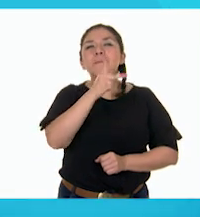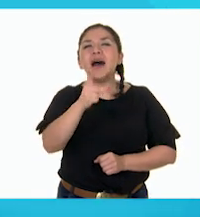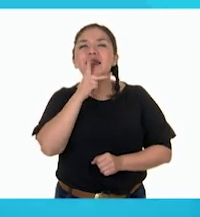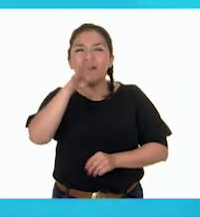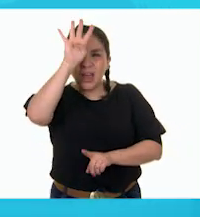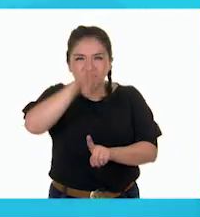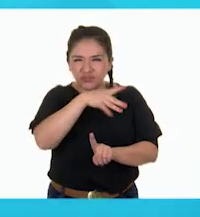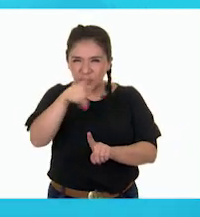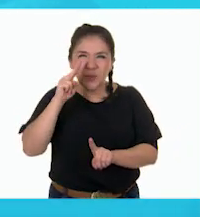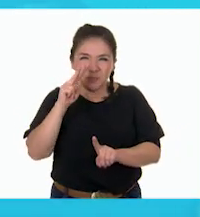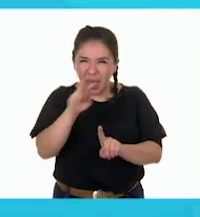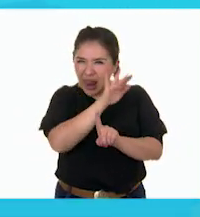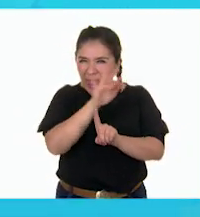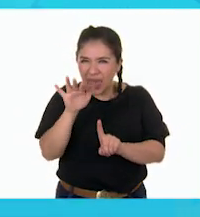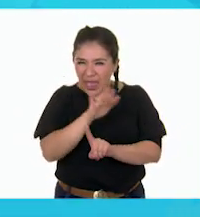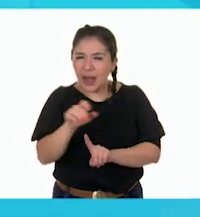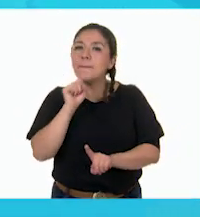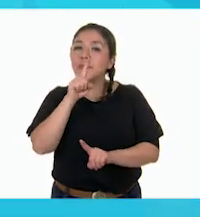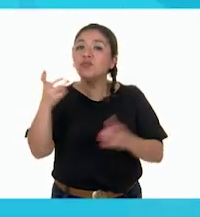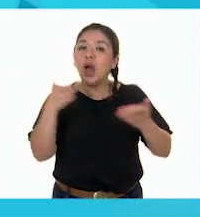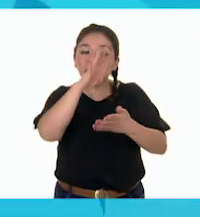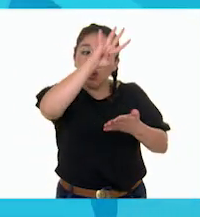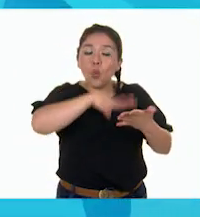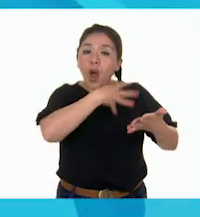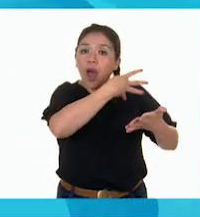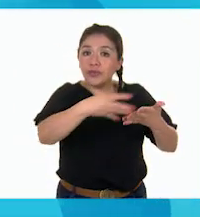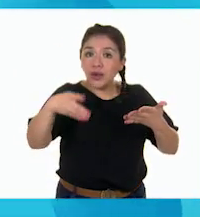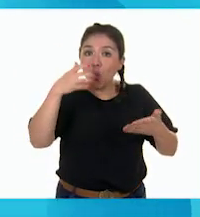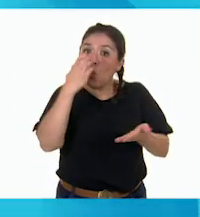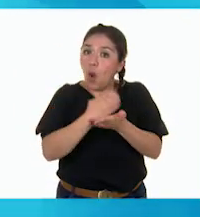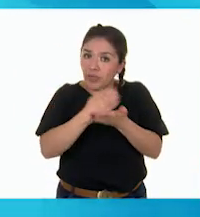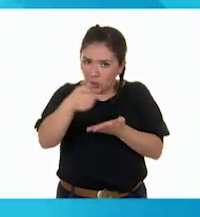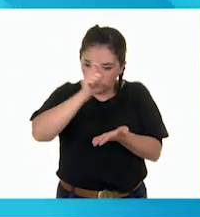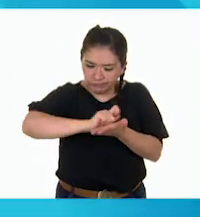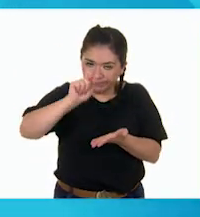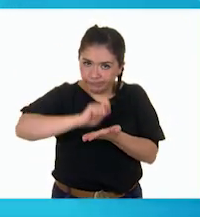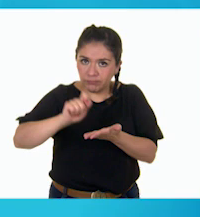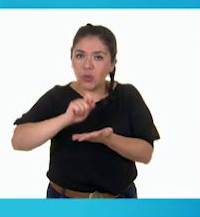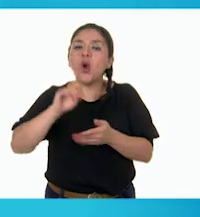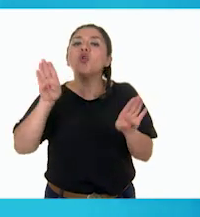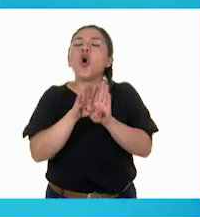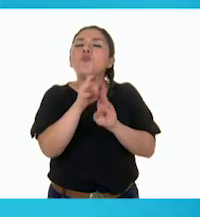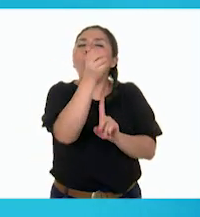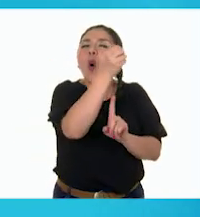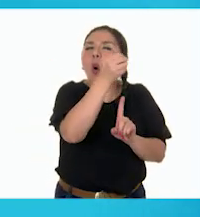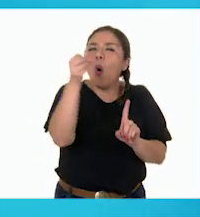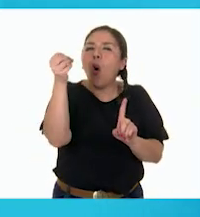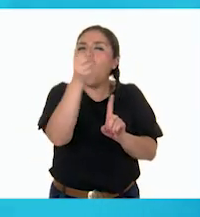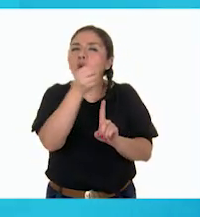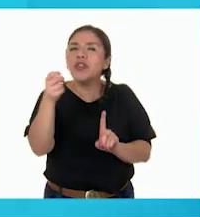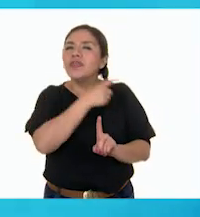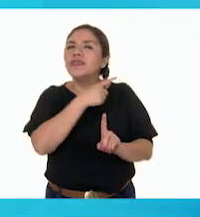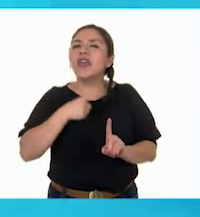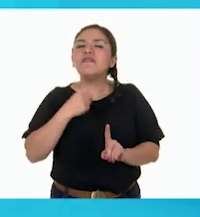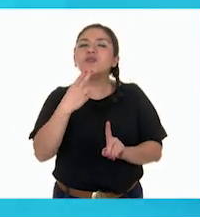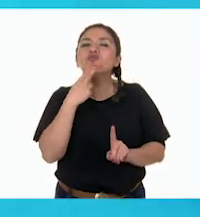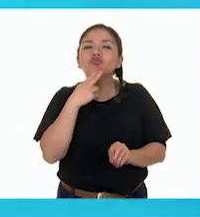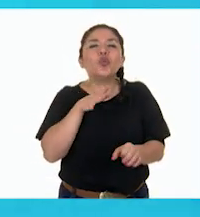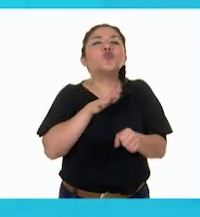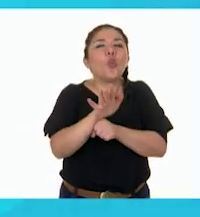cuaderno, haz una tabla como la que se muestra abajo y complétala de acuerdo con el orden en que se